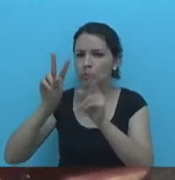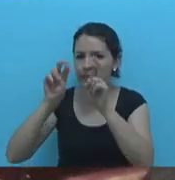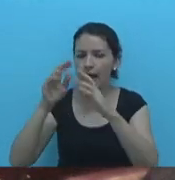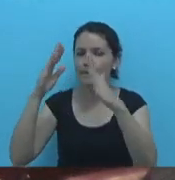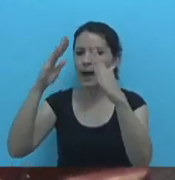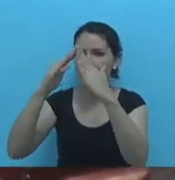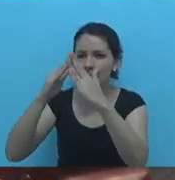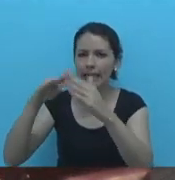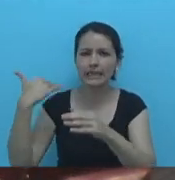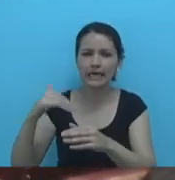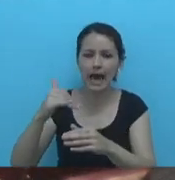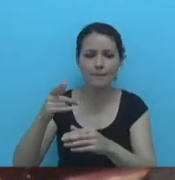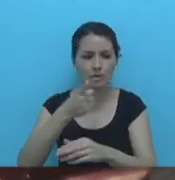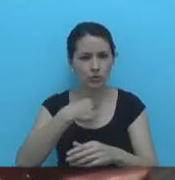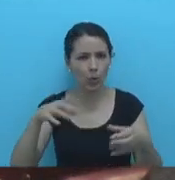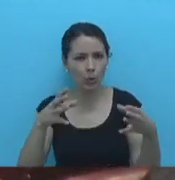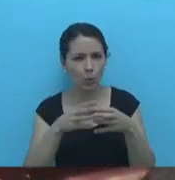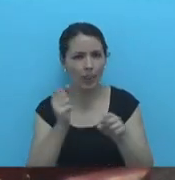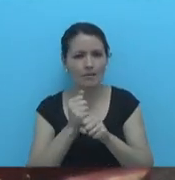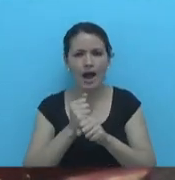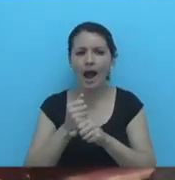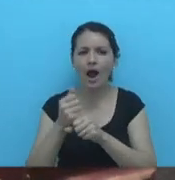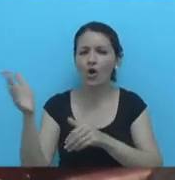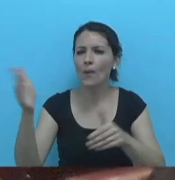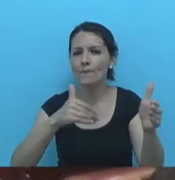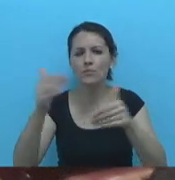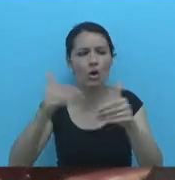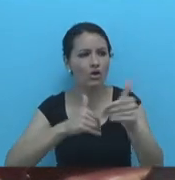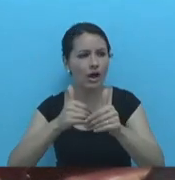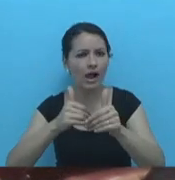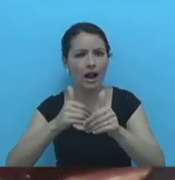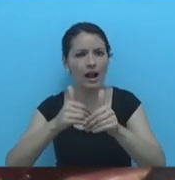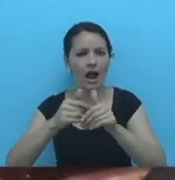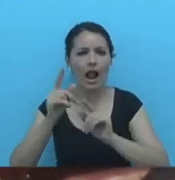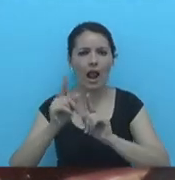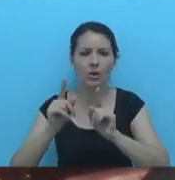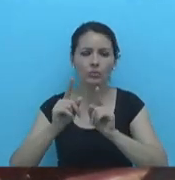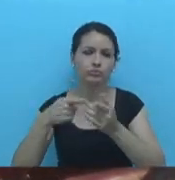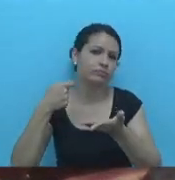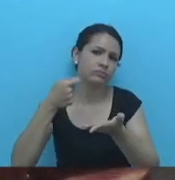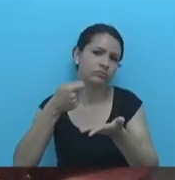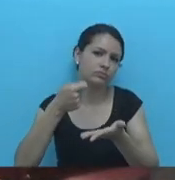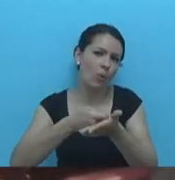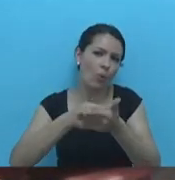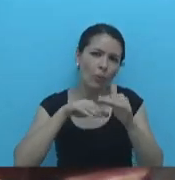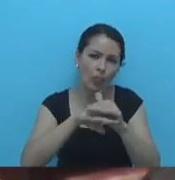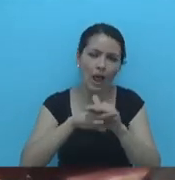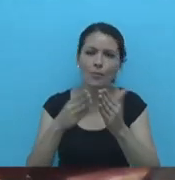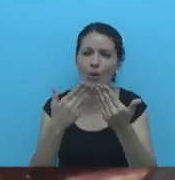Hemos en la comisión convocado a las diputadas y diputados que quieran hacer una contribución para